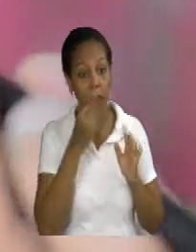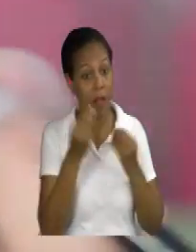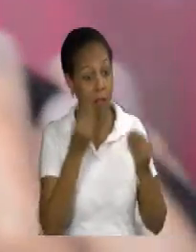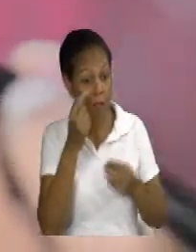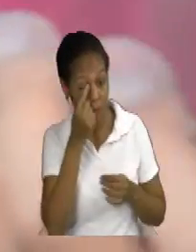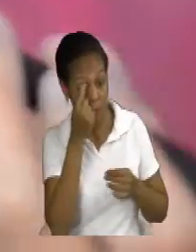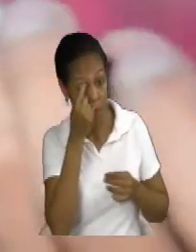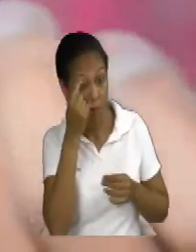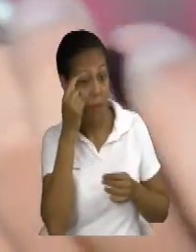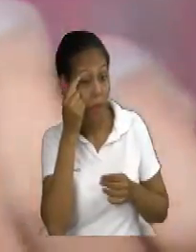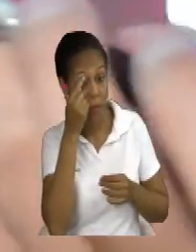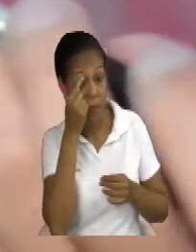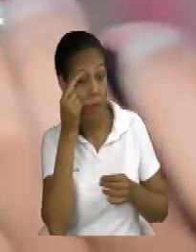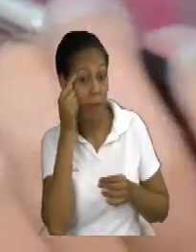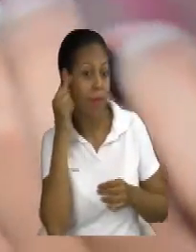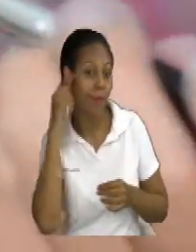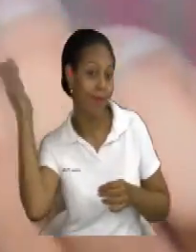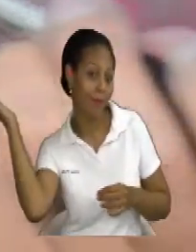cuenca del ojo.